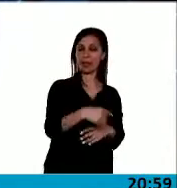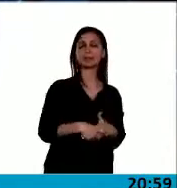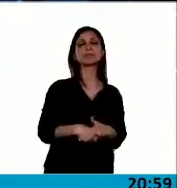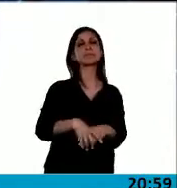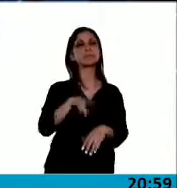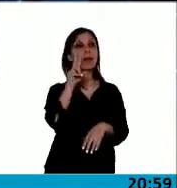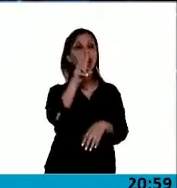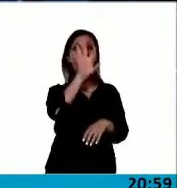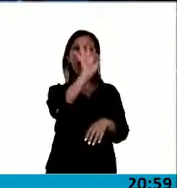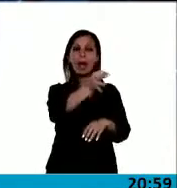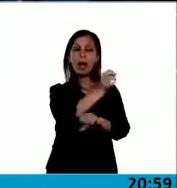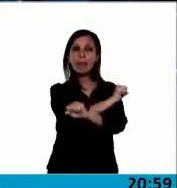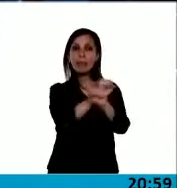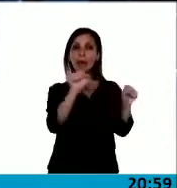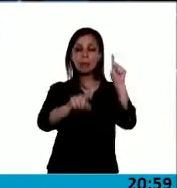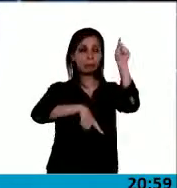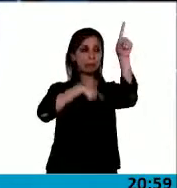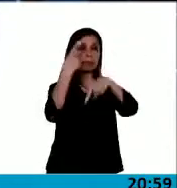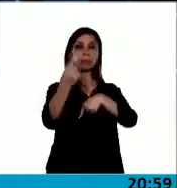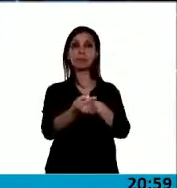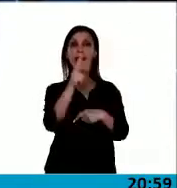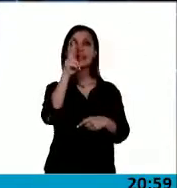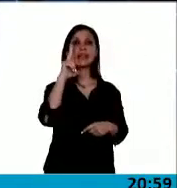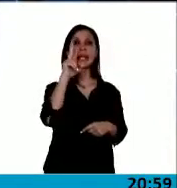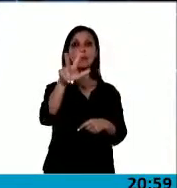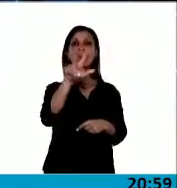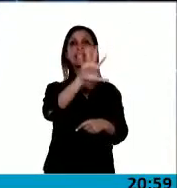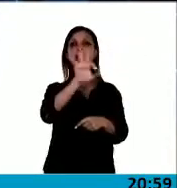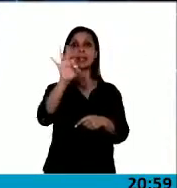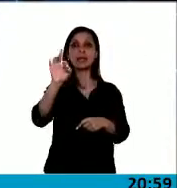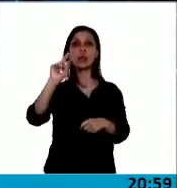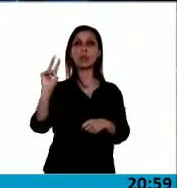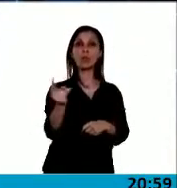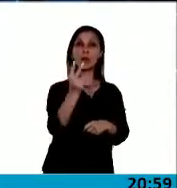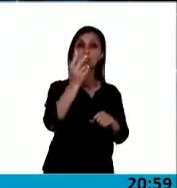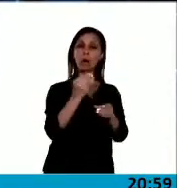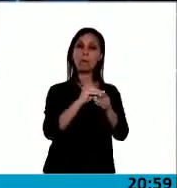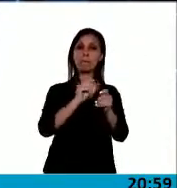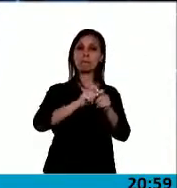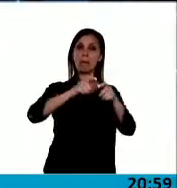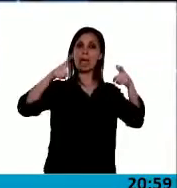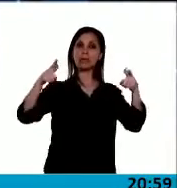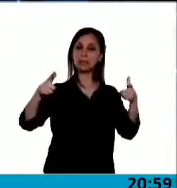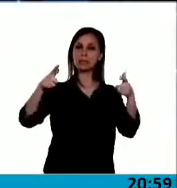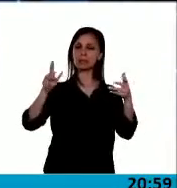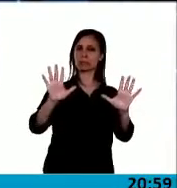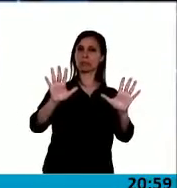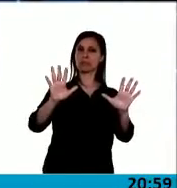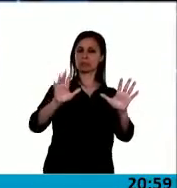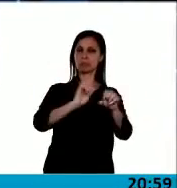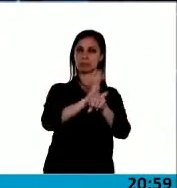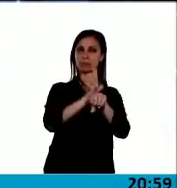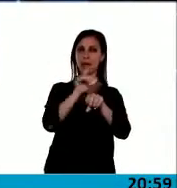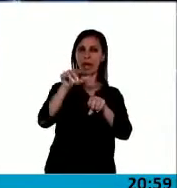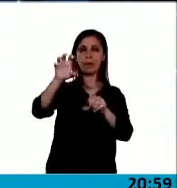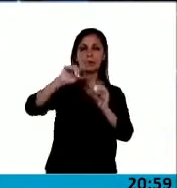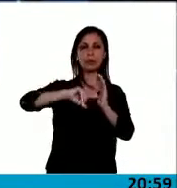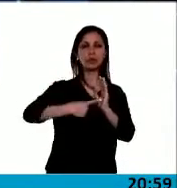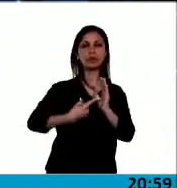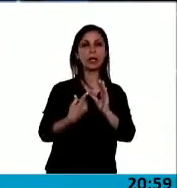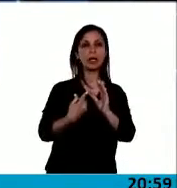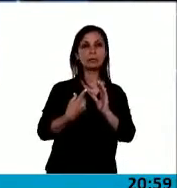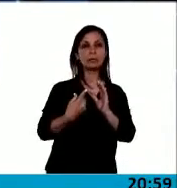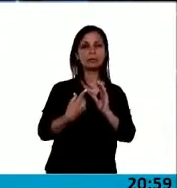la noche a la mañana que había 3.500 muertos más por COVID en la provincia de Buenos Aires. Y el jefe